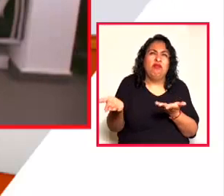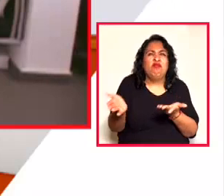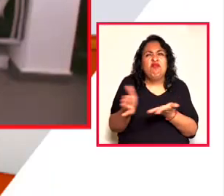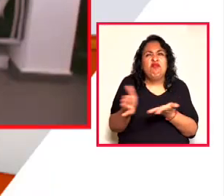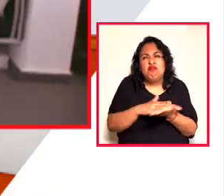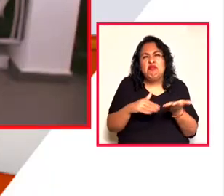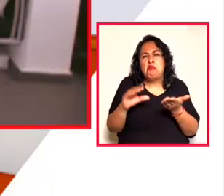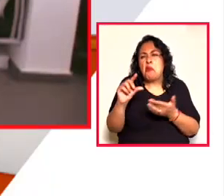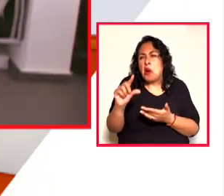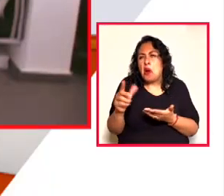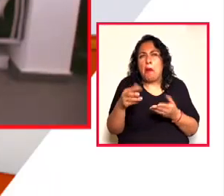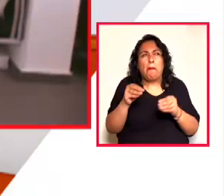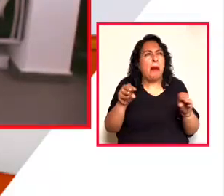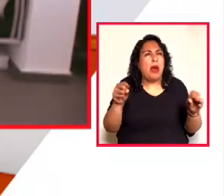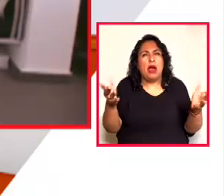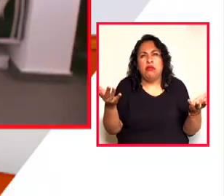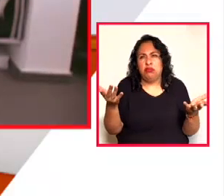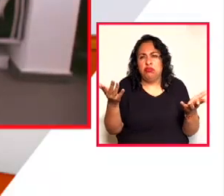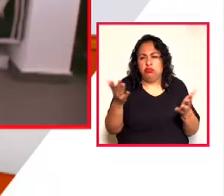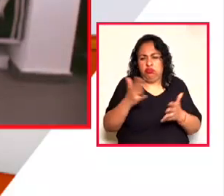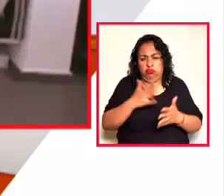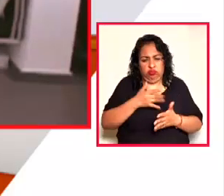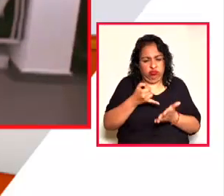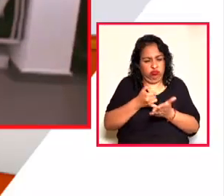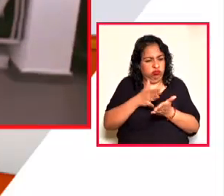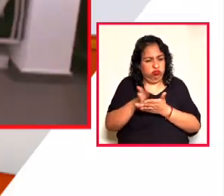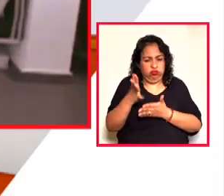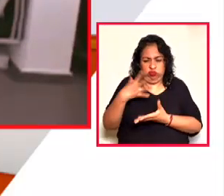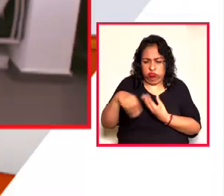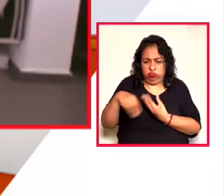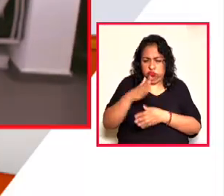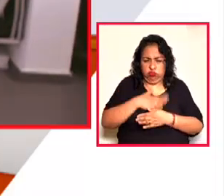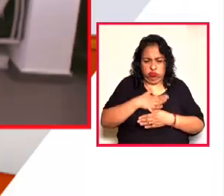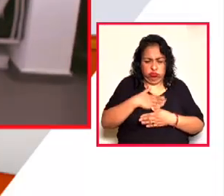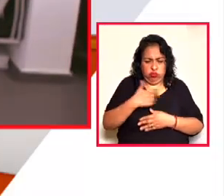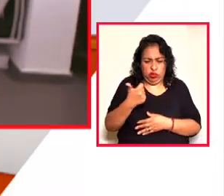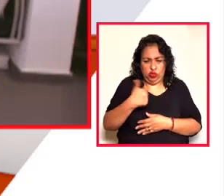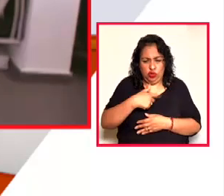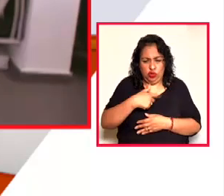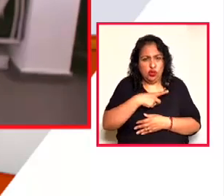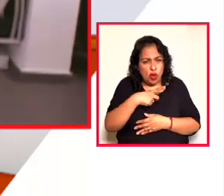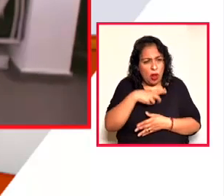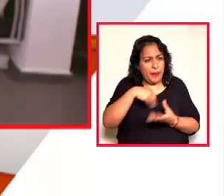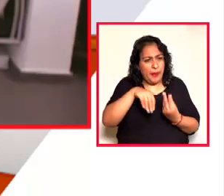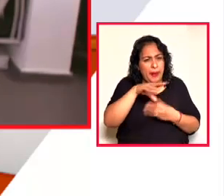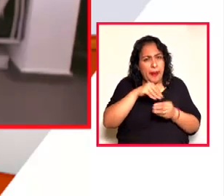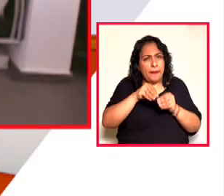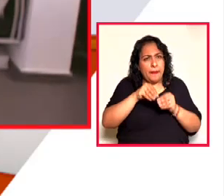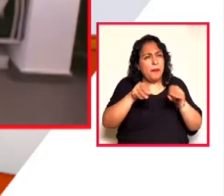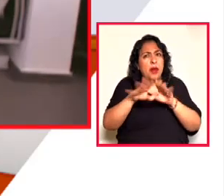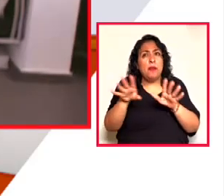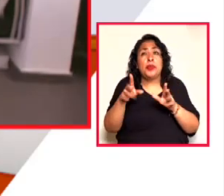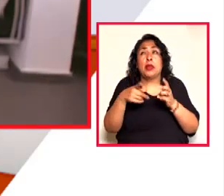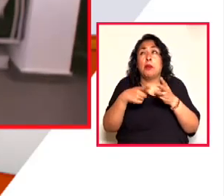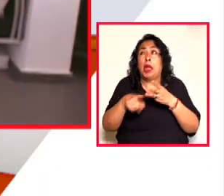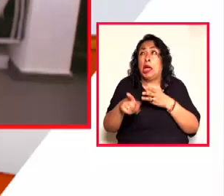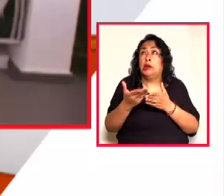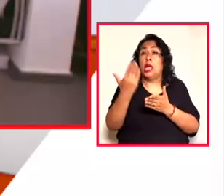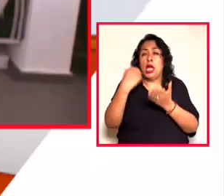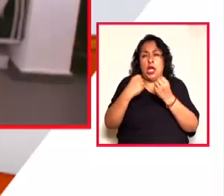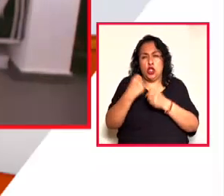escala y autopublicadas o autogestivas tuvo un auge a partir de los años 80